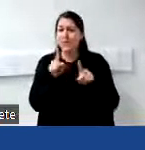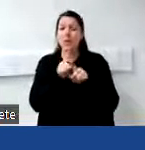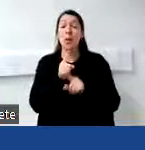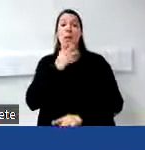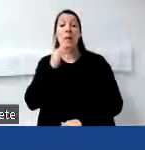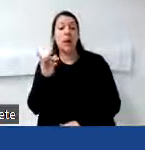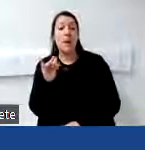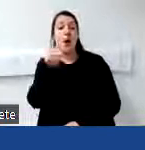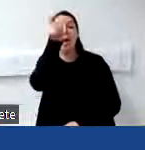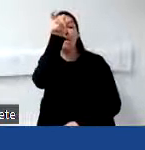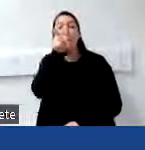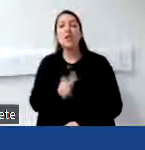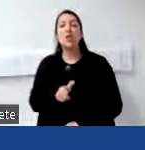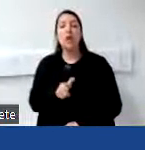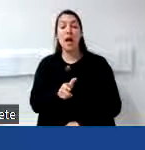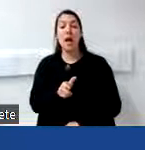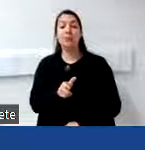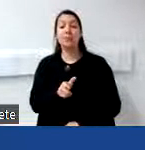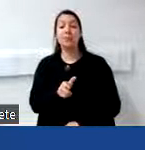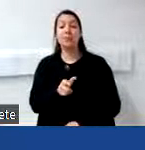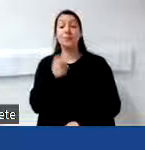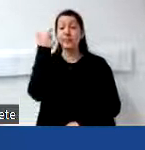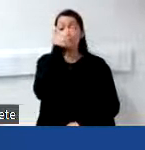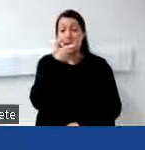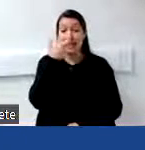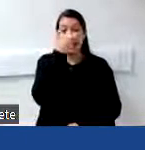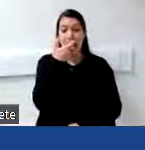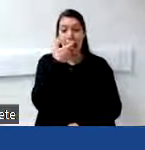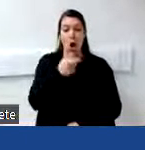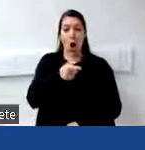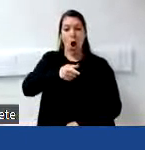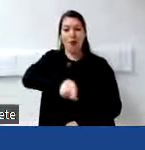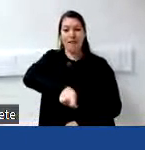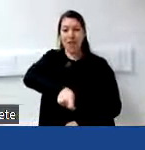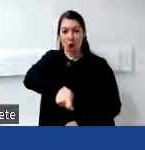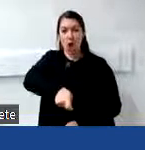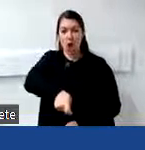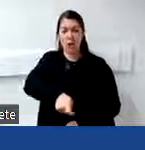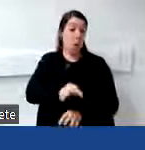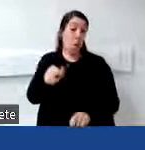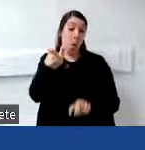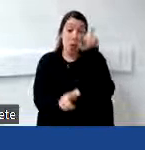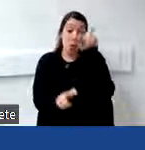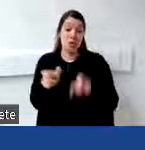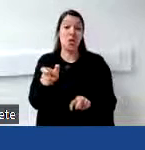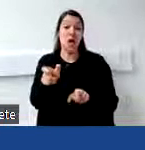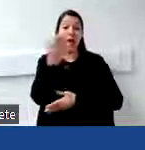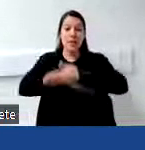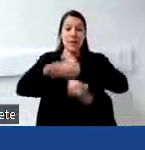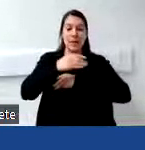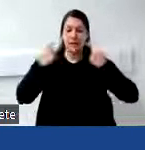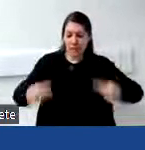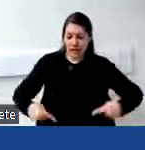ejemplo, personas que vienen con personas ciegas, que vienen con su bastón, personas con discapacidad motriz, con su silla de